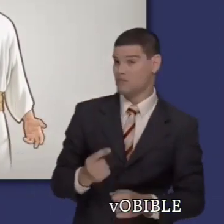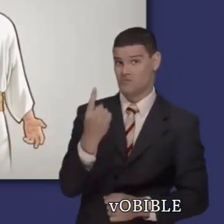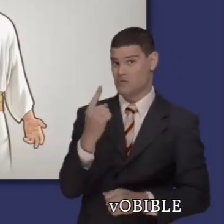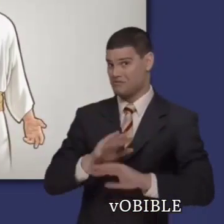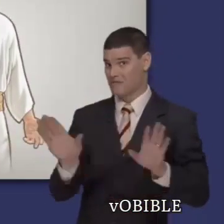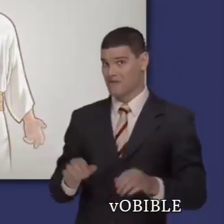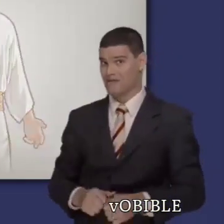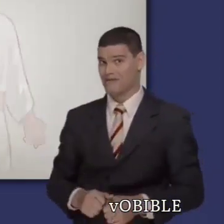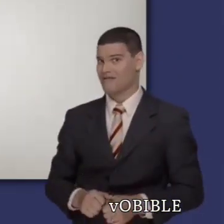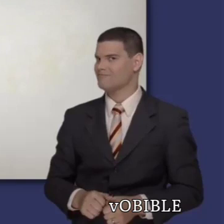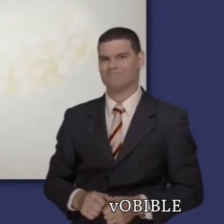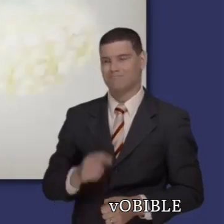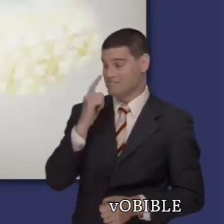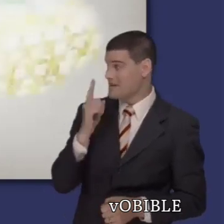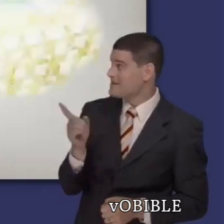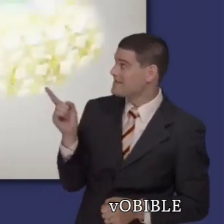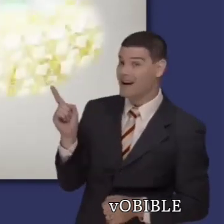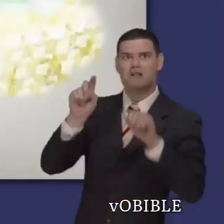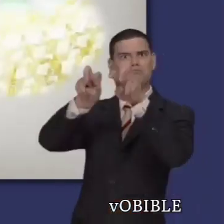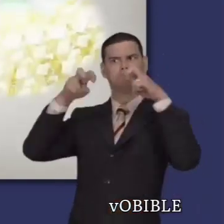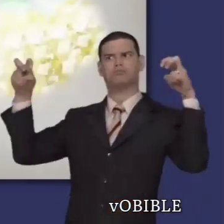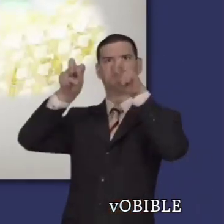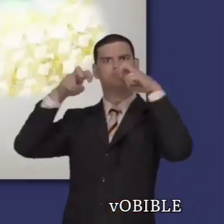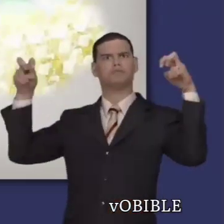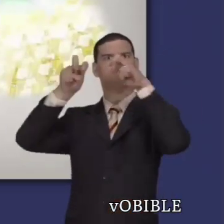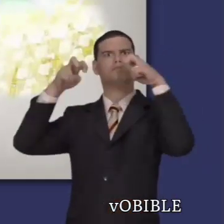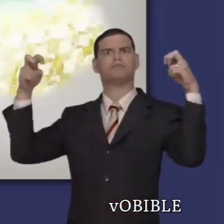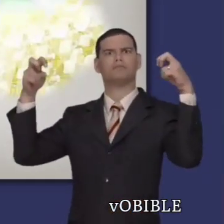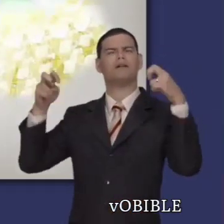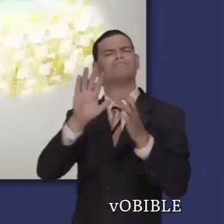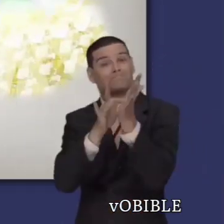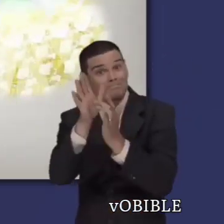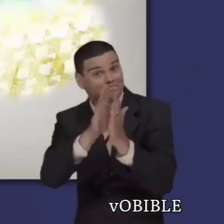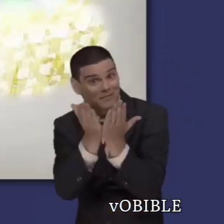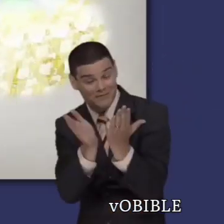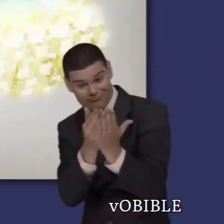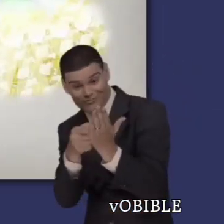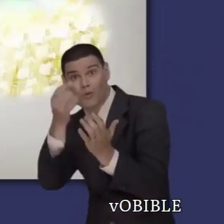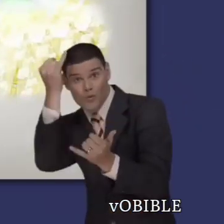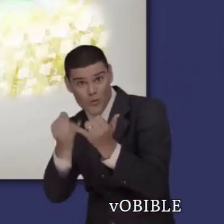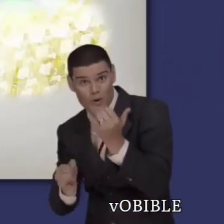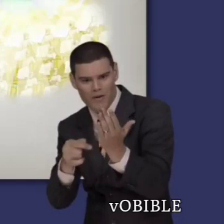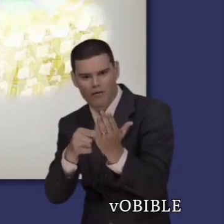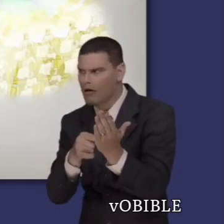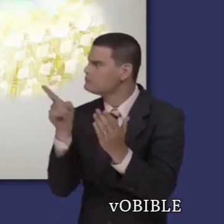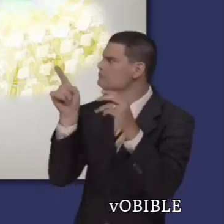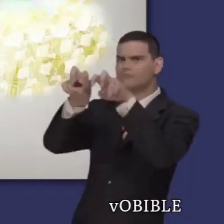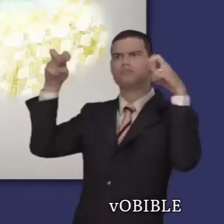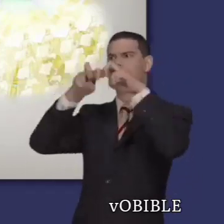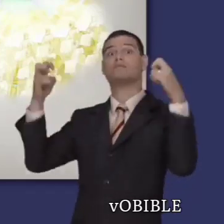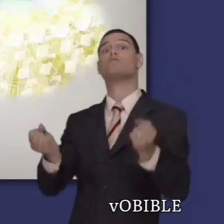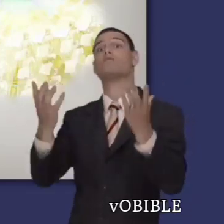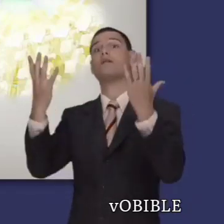Jesucristo. Pero habría otras personas que reinarían con él en el cielo. Apocalipsis dice que en total habría